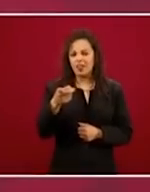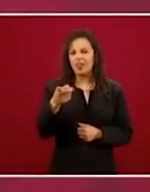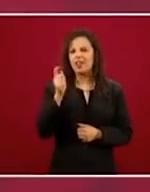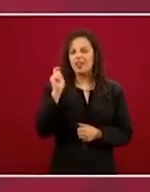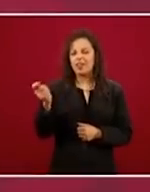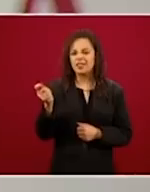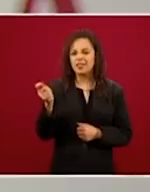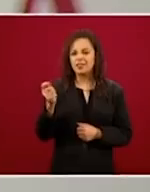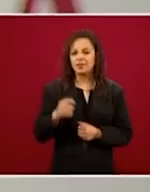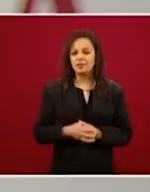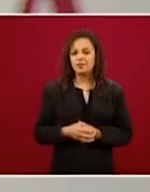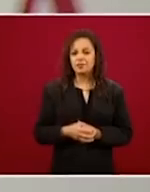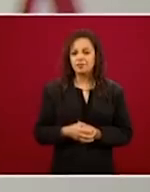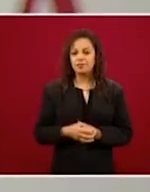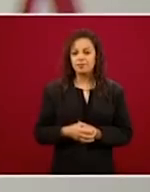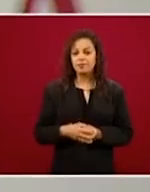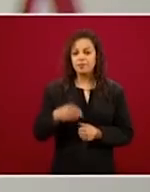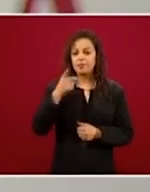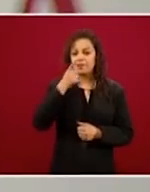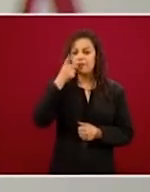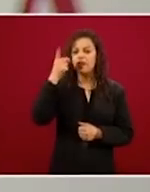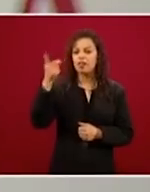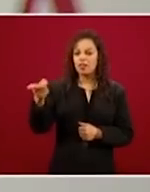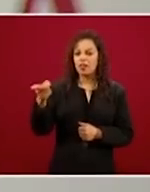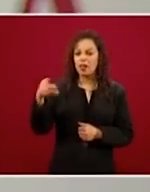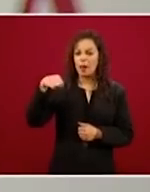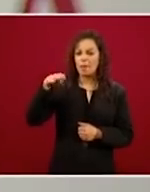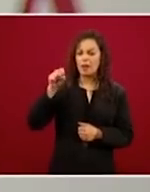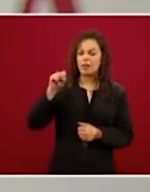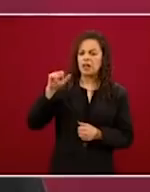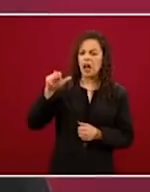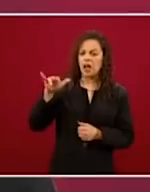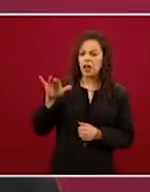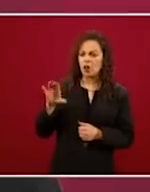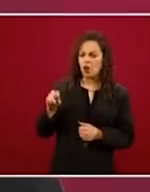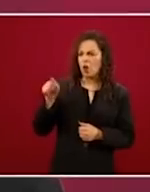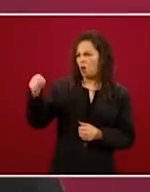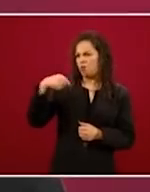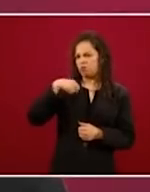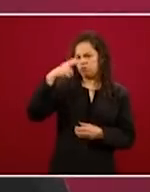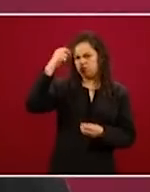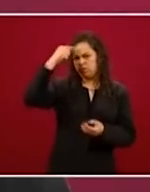decían que era mesiánico y no lo creía